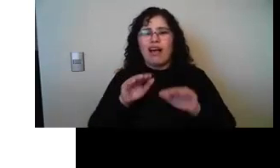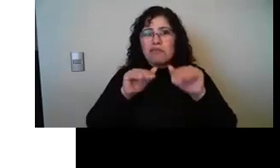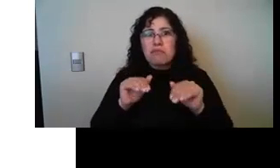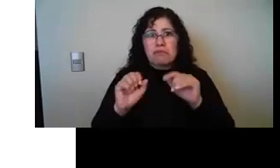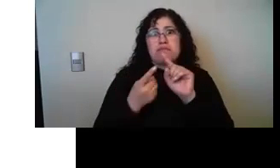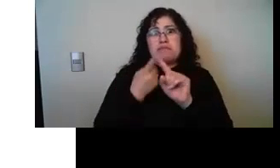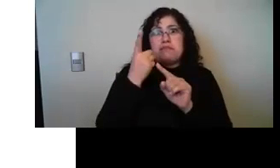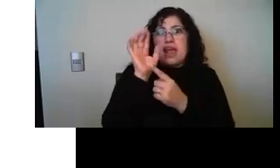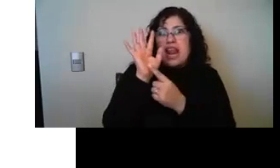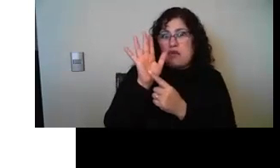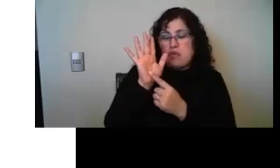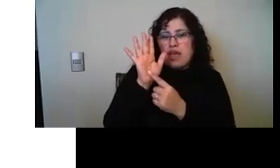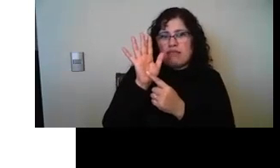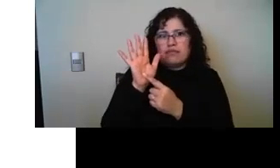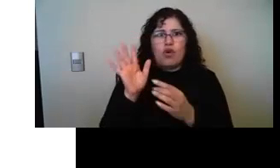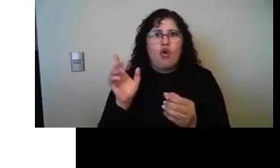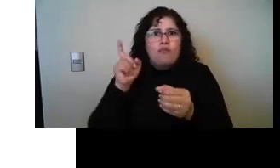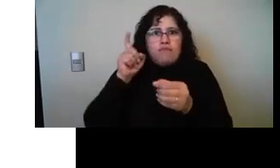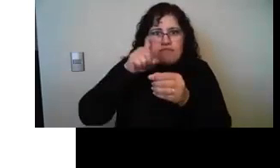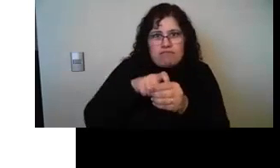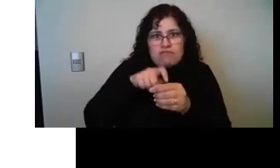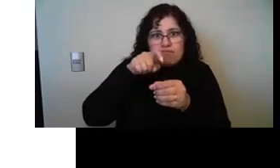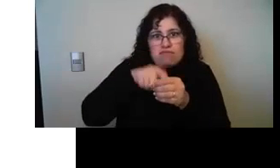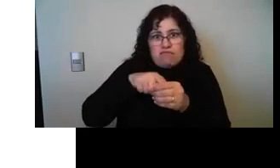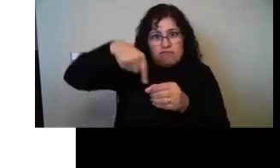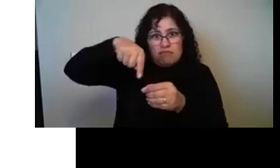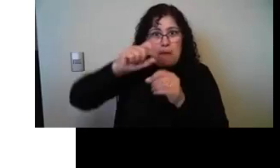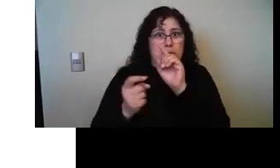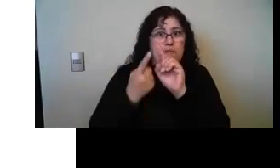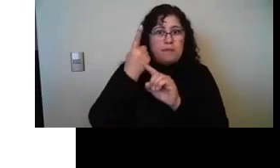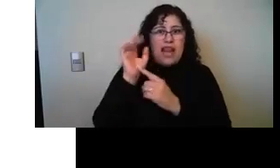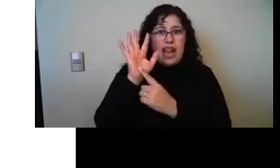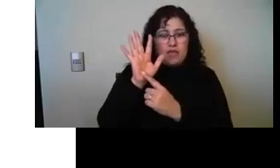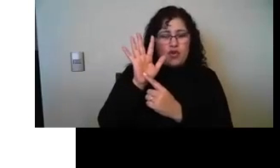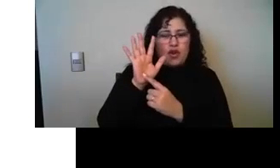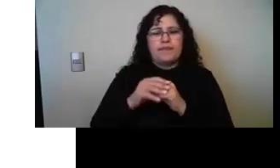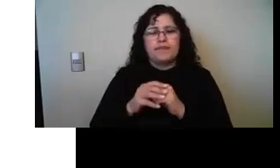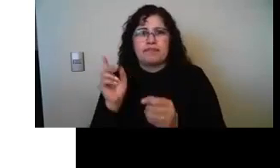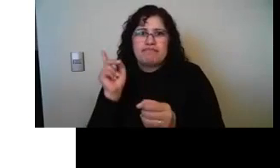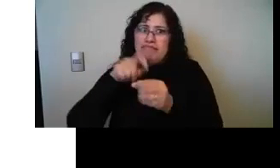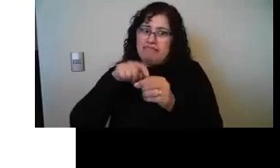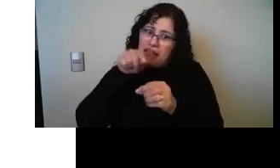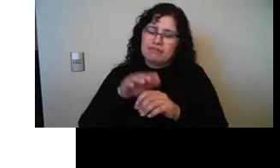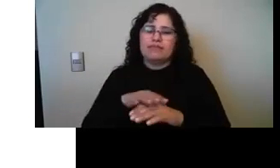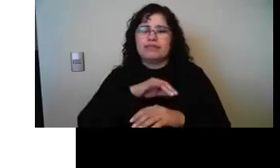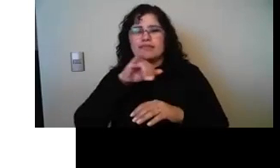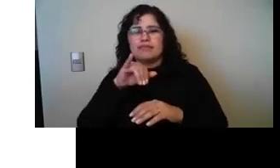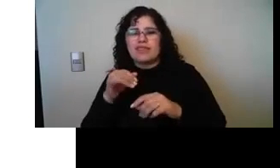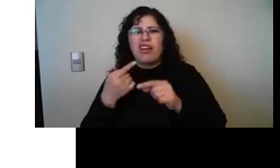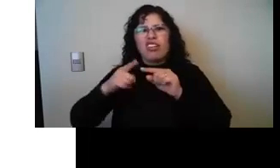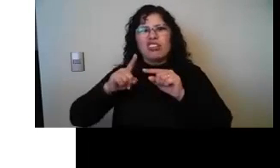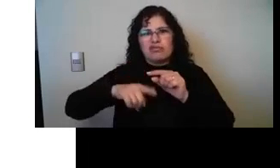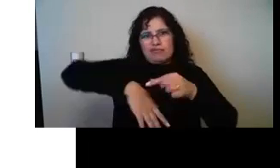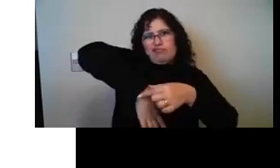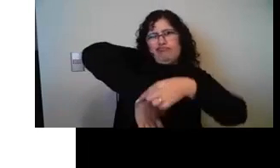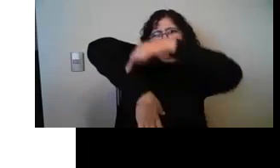el receptor, en el extremo, y por el otro extremo tiene los axones que